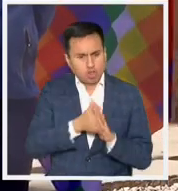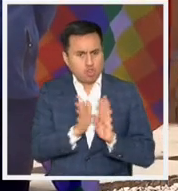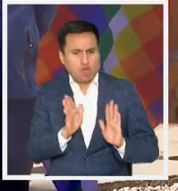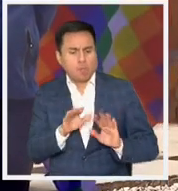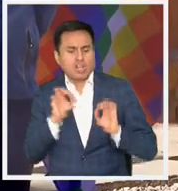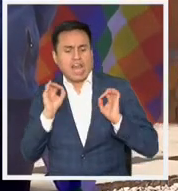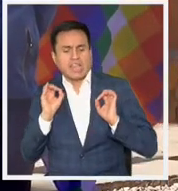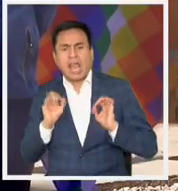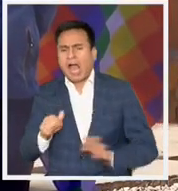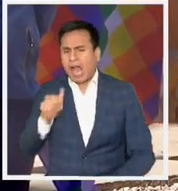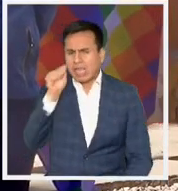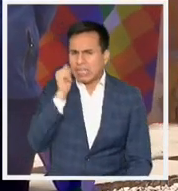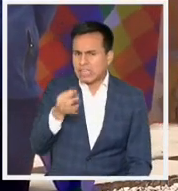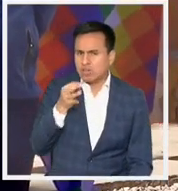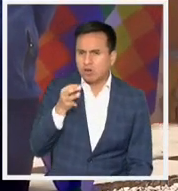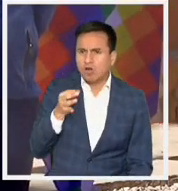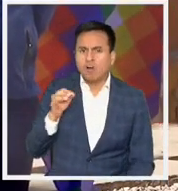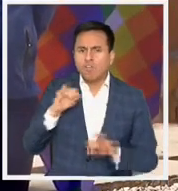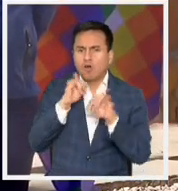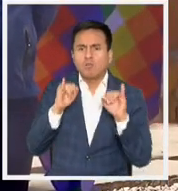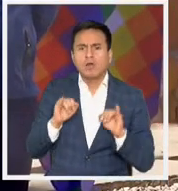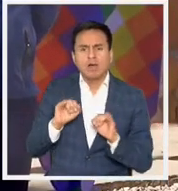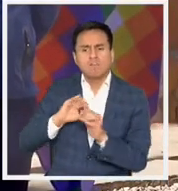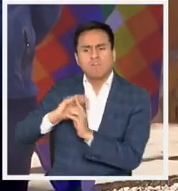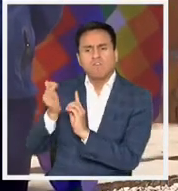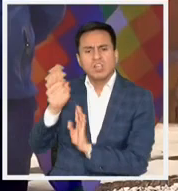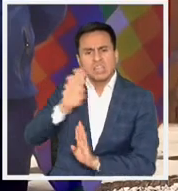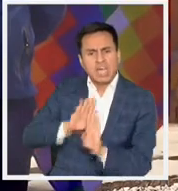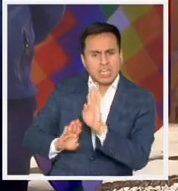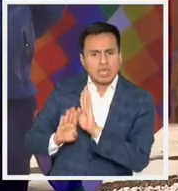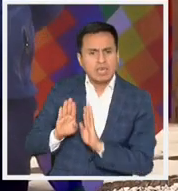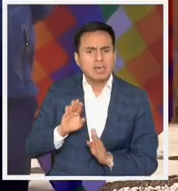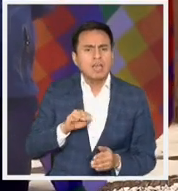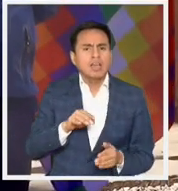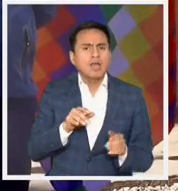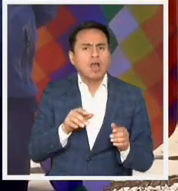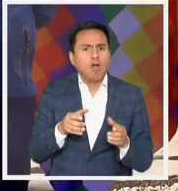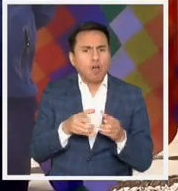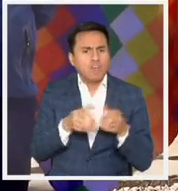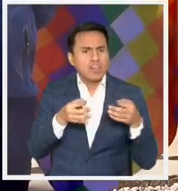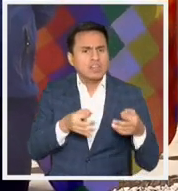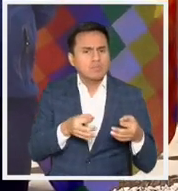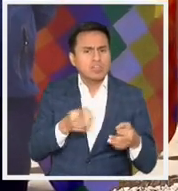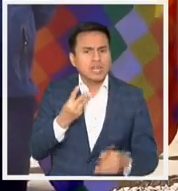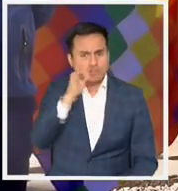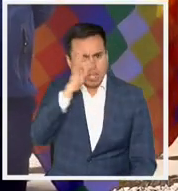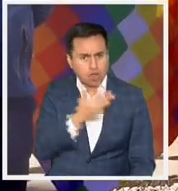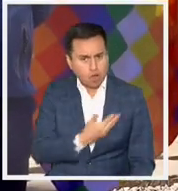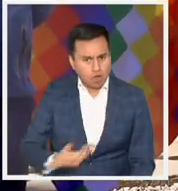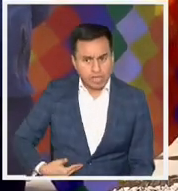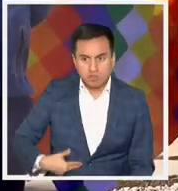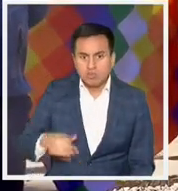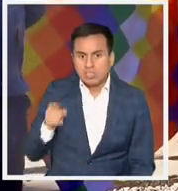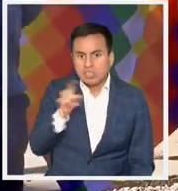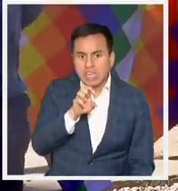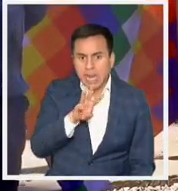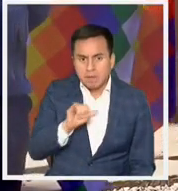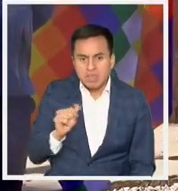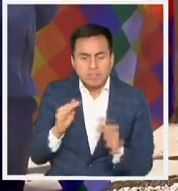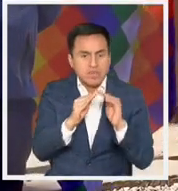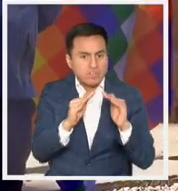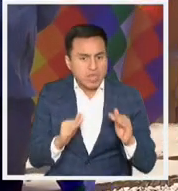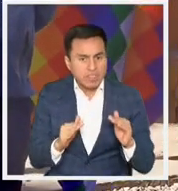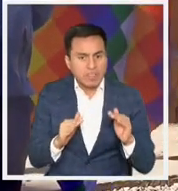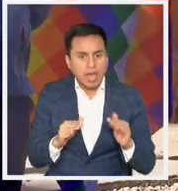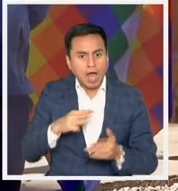por nadie, ayer hace una especie de blindaje, lo han dicho así parlamentarios incluso del oficialismo, a tres funcionarios de gobierno, al Seremi de